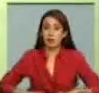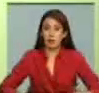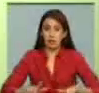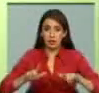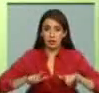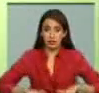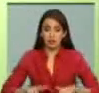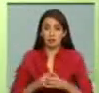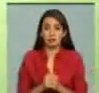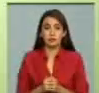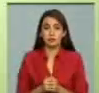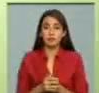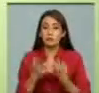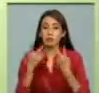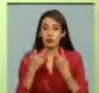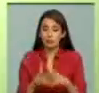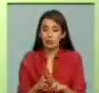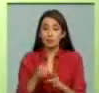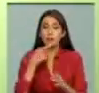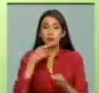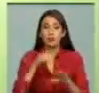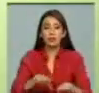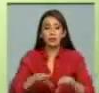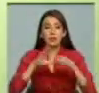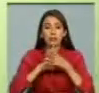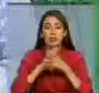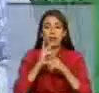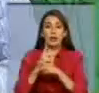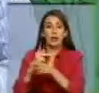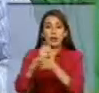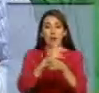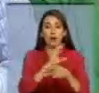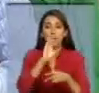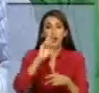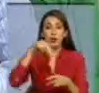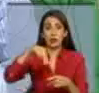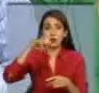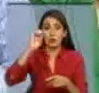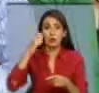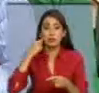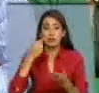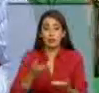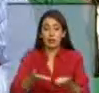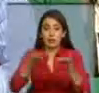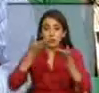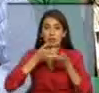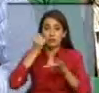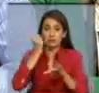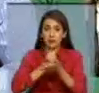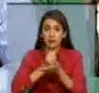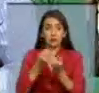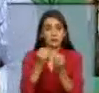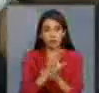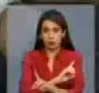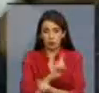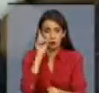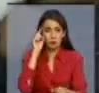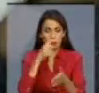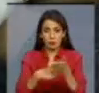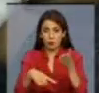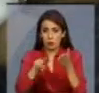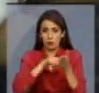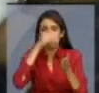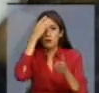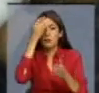Lenín Moreno. Además, se dispuso al Consejo Nacional Electoral que no inscriba ninguna designación de este partido político por no haber cumplido